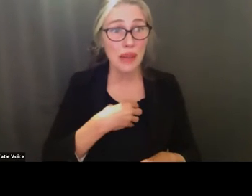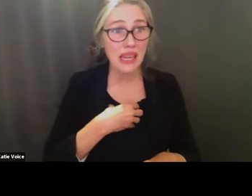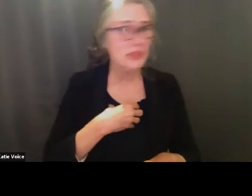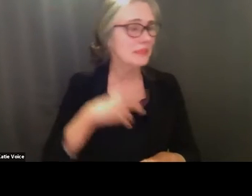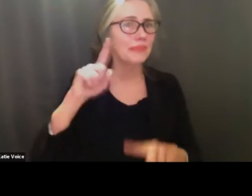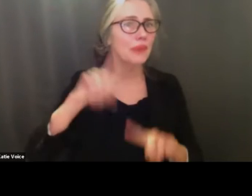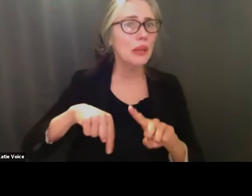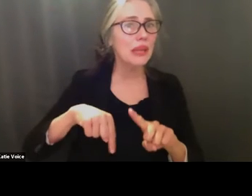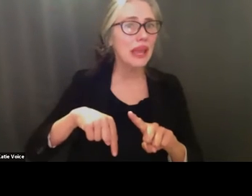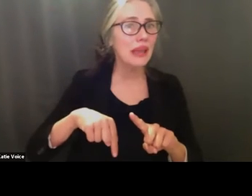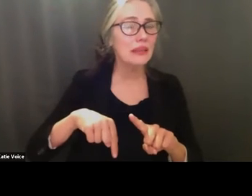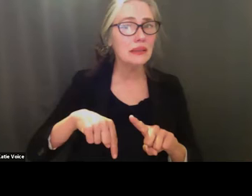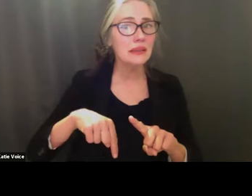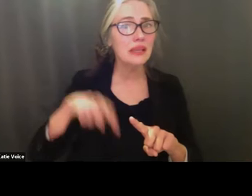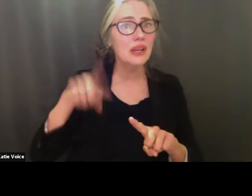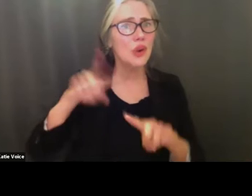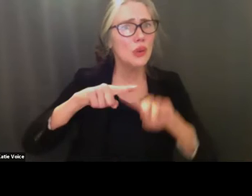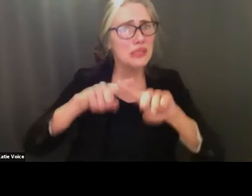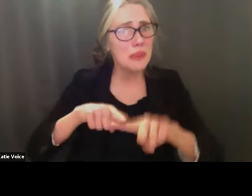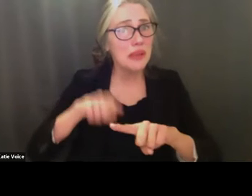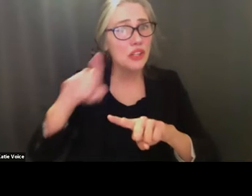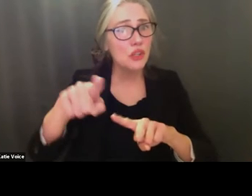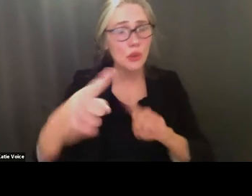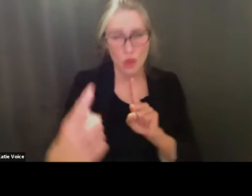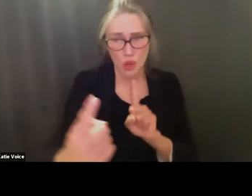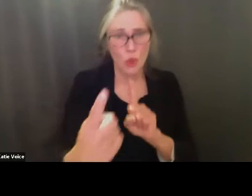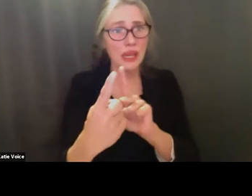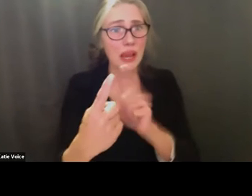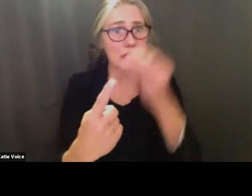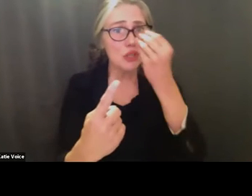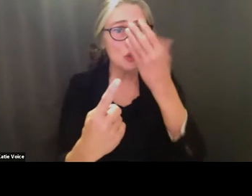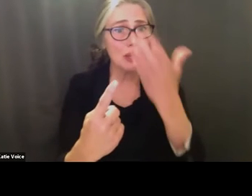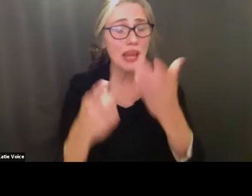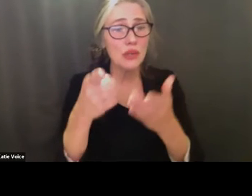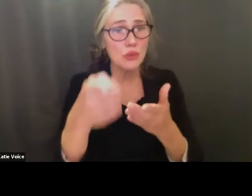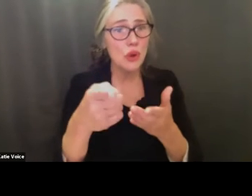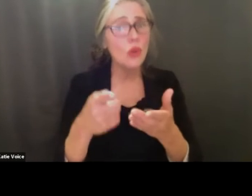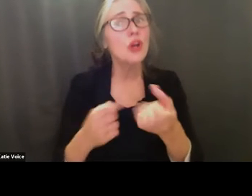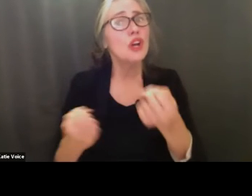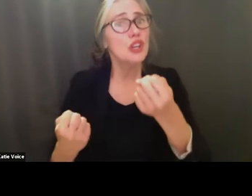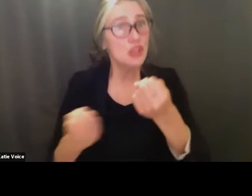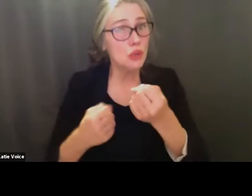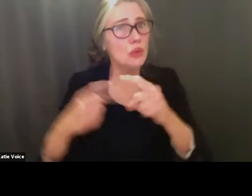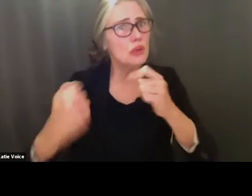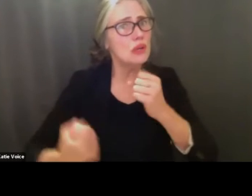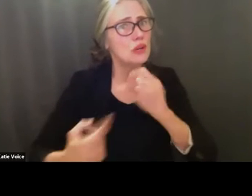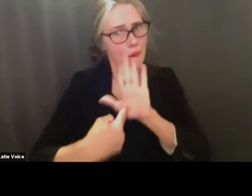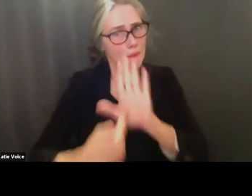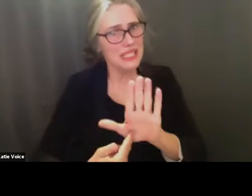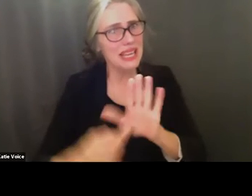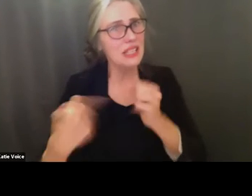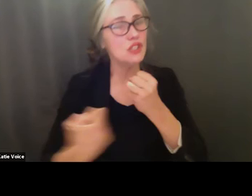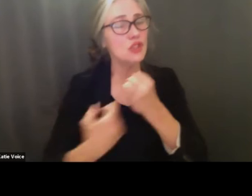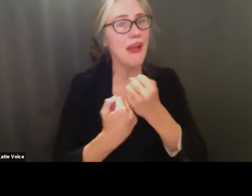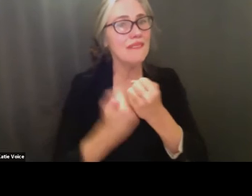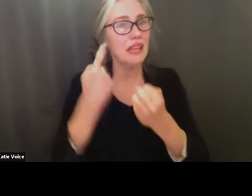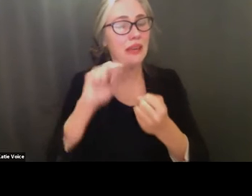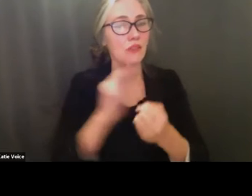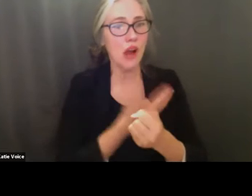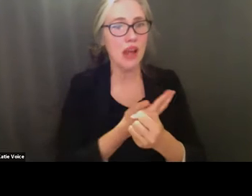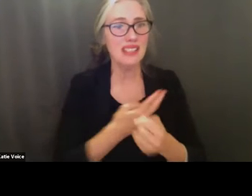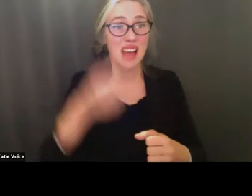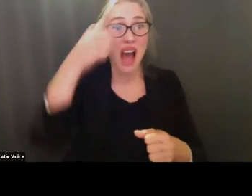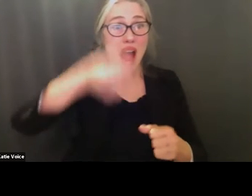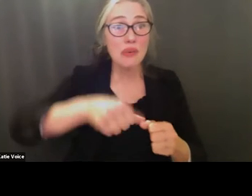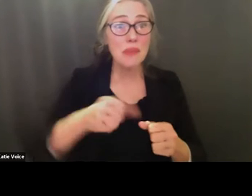Ustedes tienen que abogar por nosotros. Por ejemplo, escuché una historia de un maestro que vio a una niña que estaba anegada en